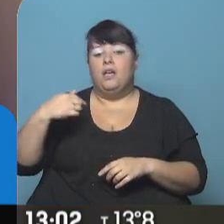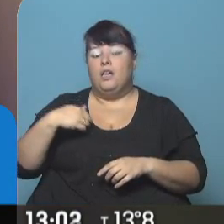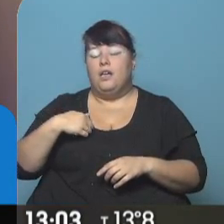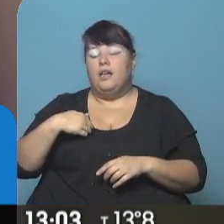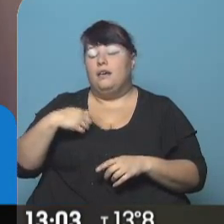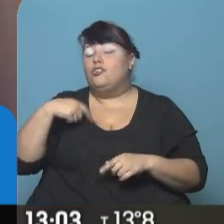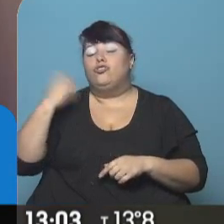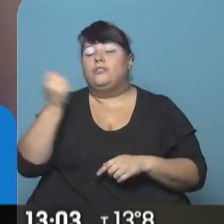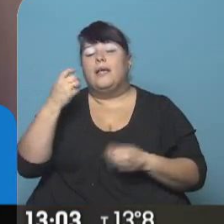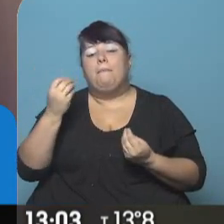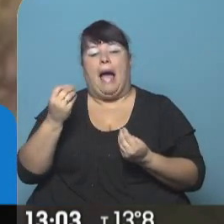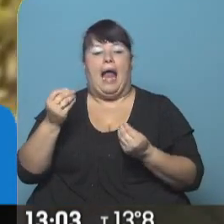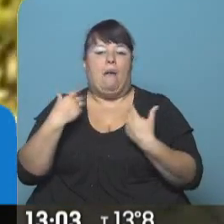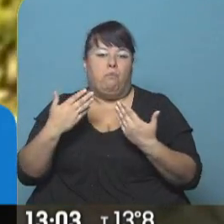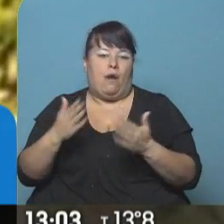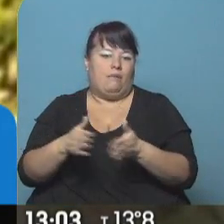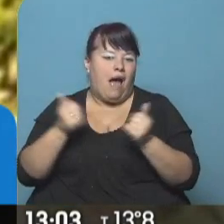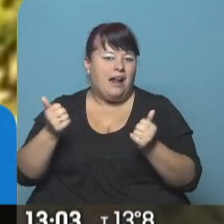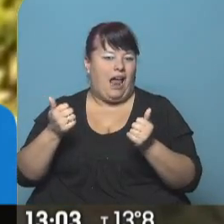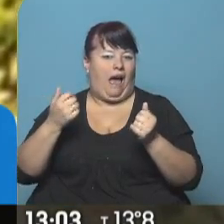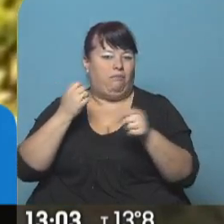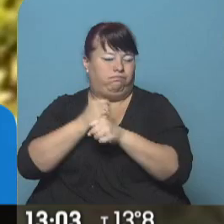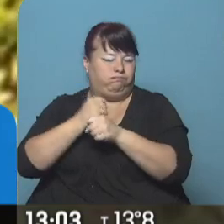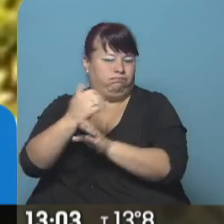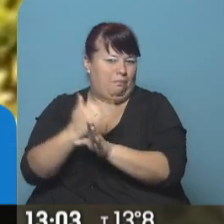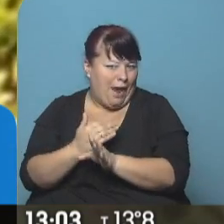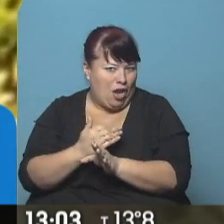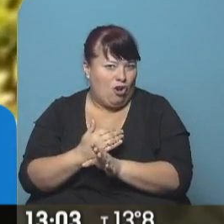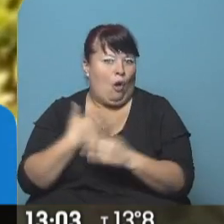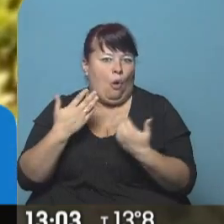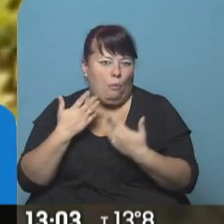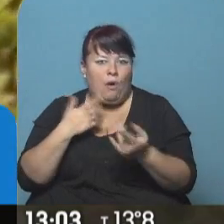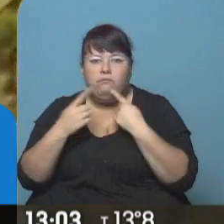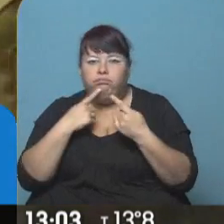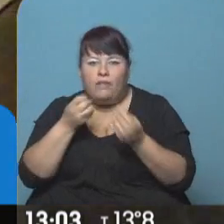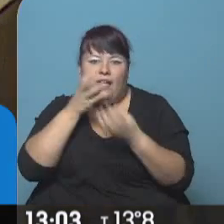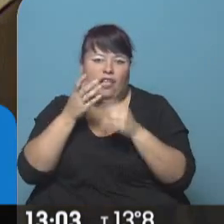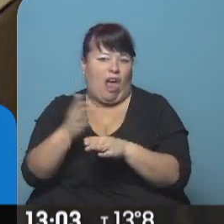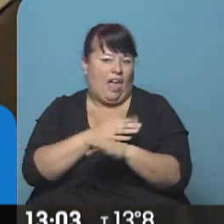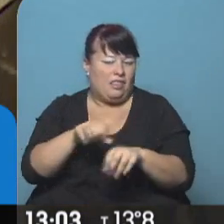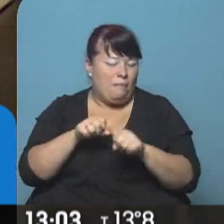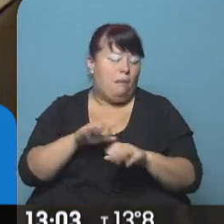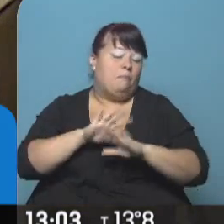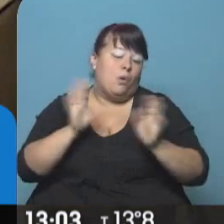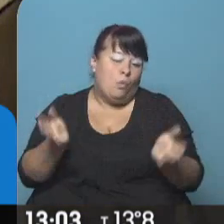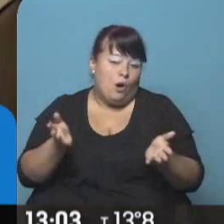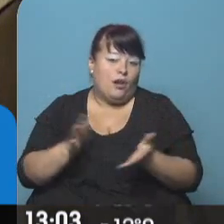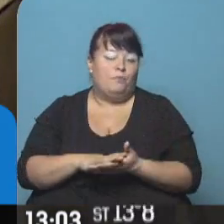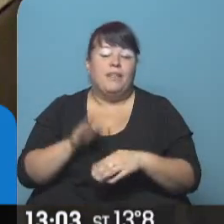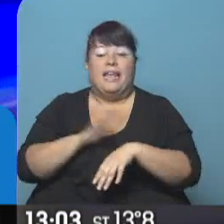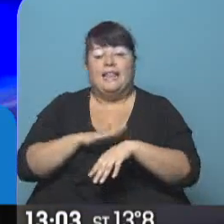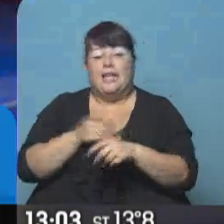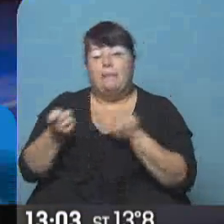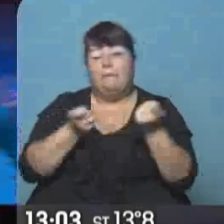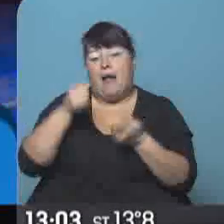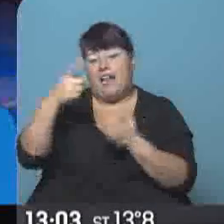la finalidad que yo buscaba era la de poder adelantar el trabajo y poder realizar la declaración lo antes posible pero bueno los tiempos los